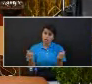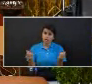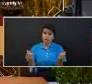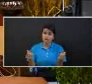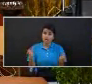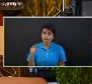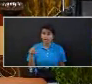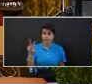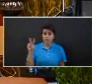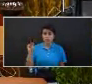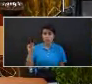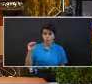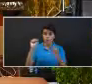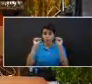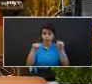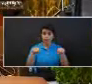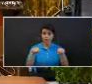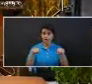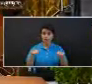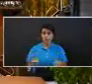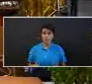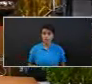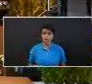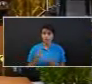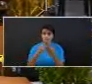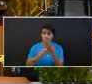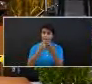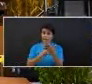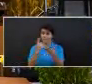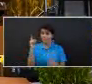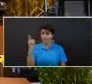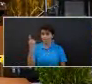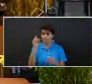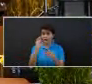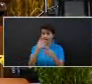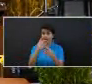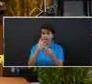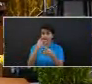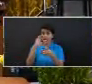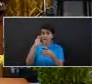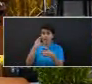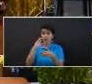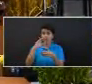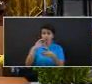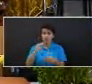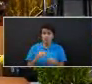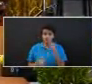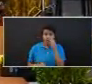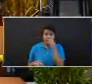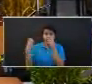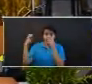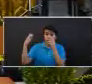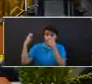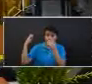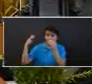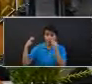él no podía pagar ni primera clase ni segunda clase, sino que iba como Leonardo